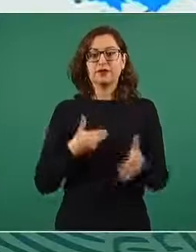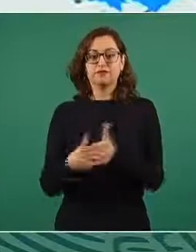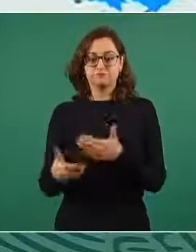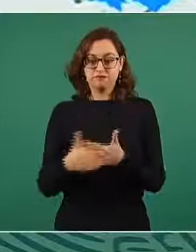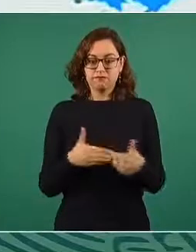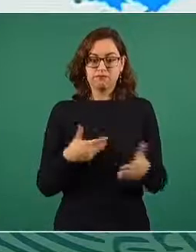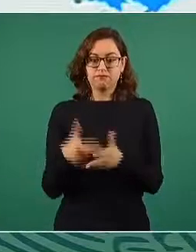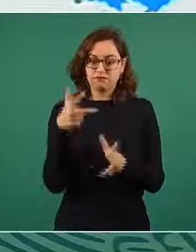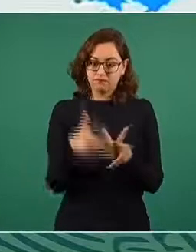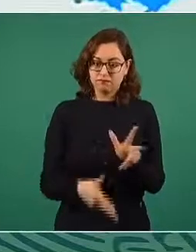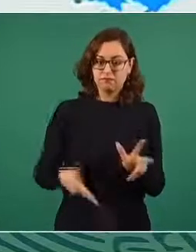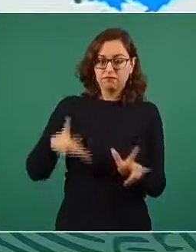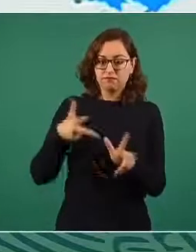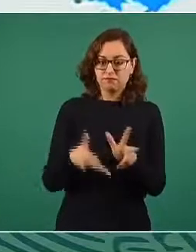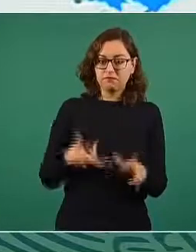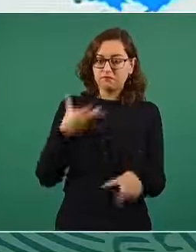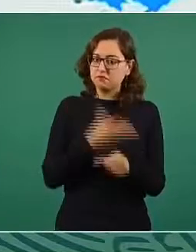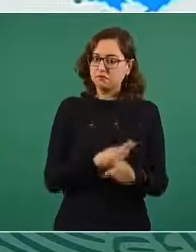vía.